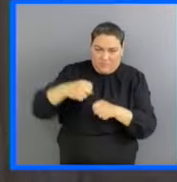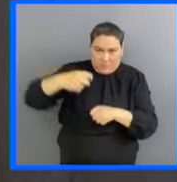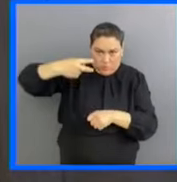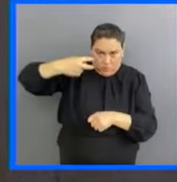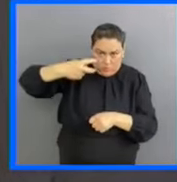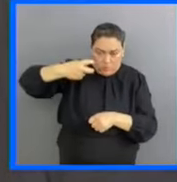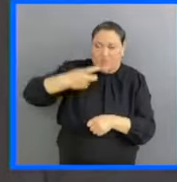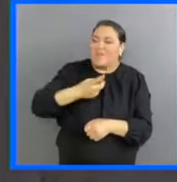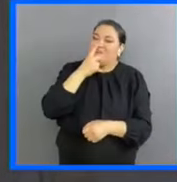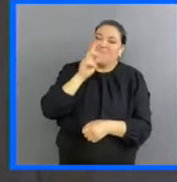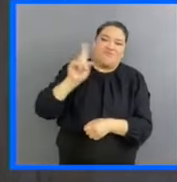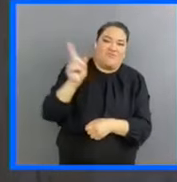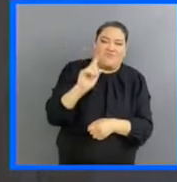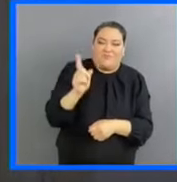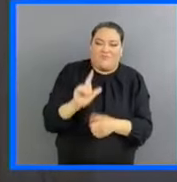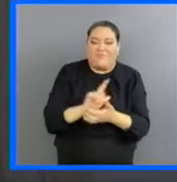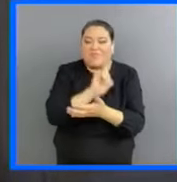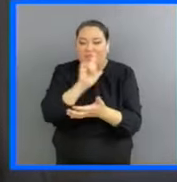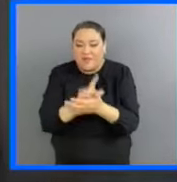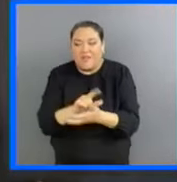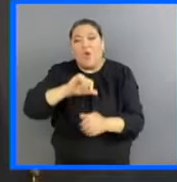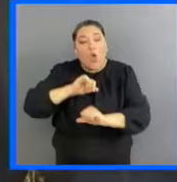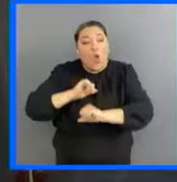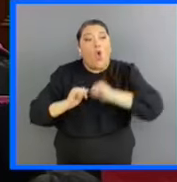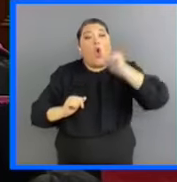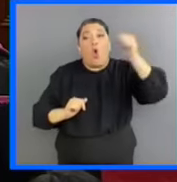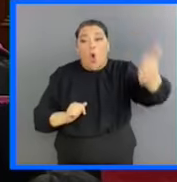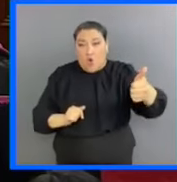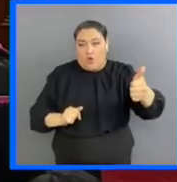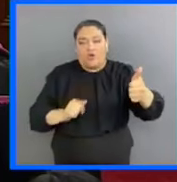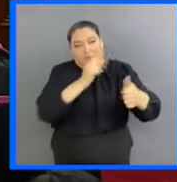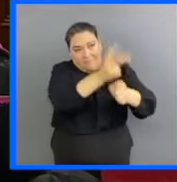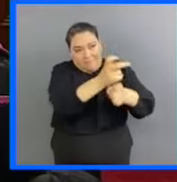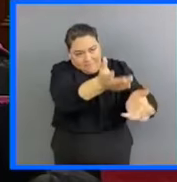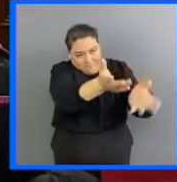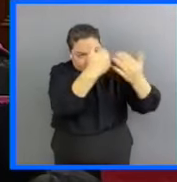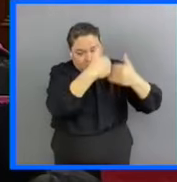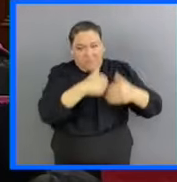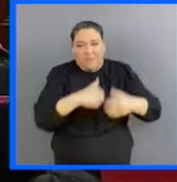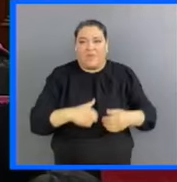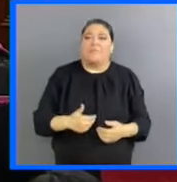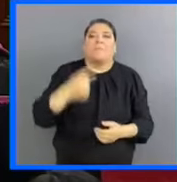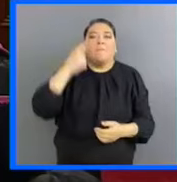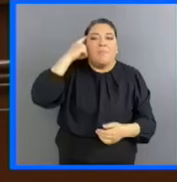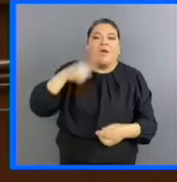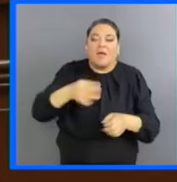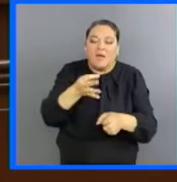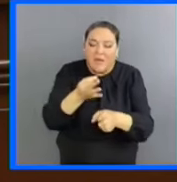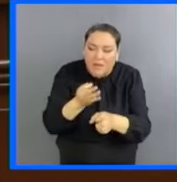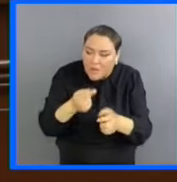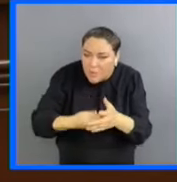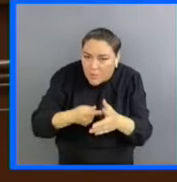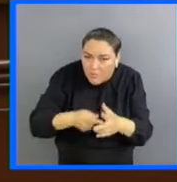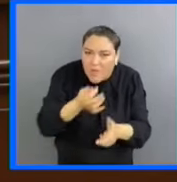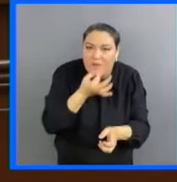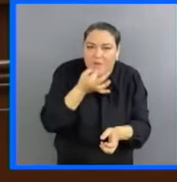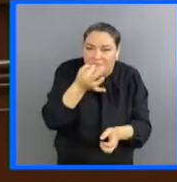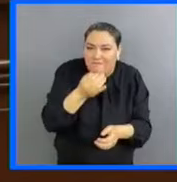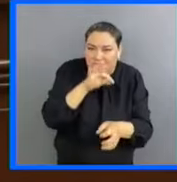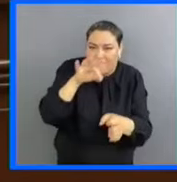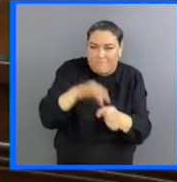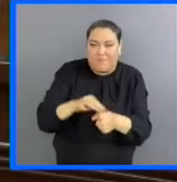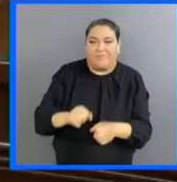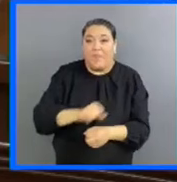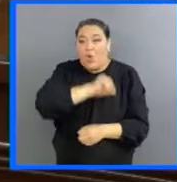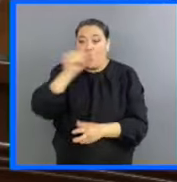legal era llamar a un ministro de otra sala. En otro asunto, la nueva Suprema Corte estableció como jurisprudencia que,